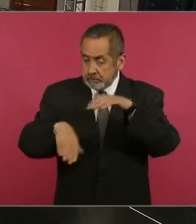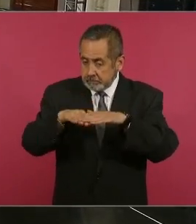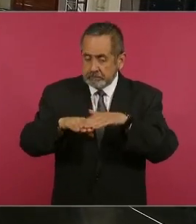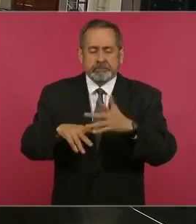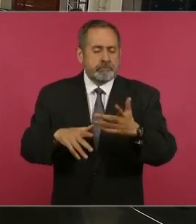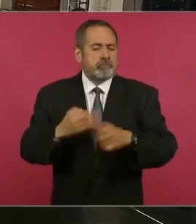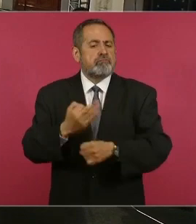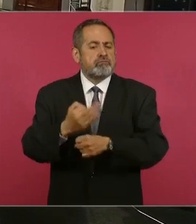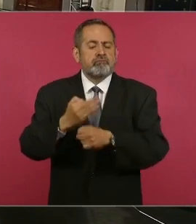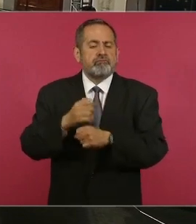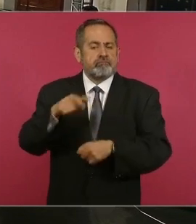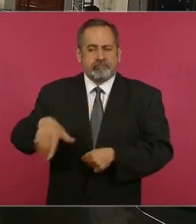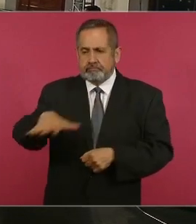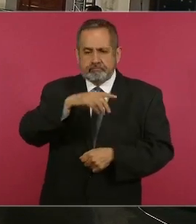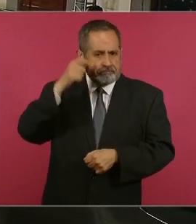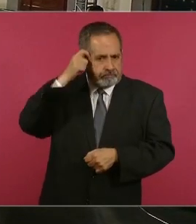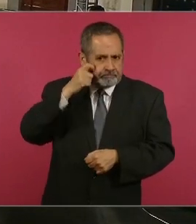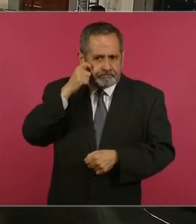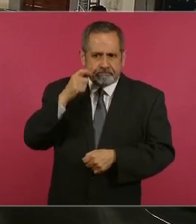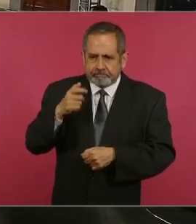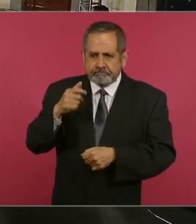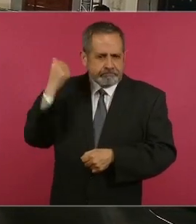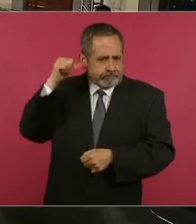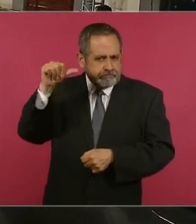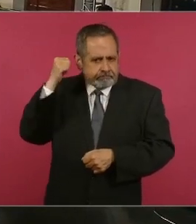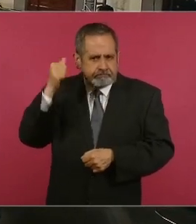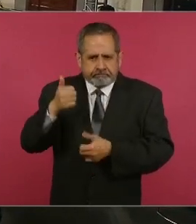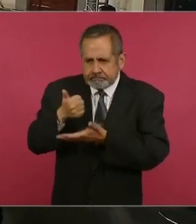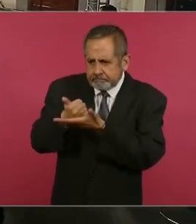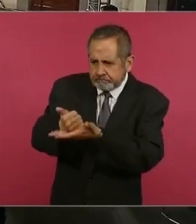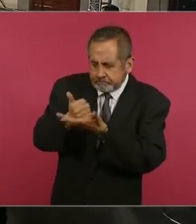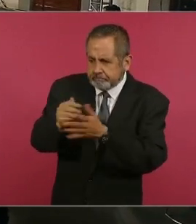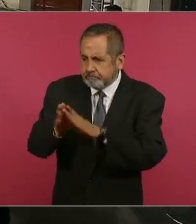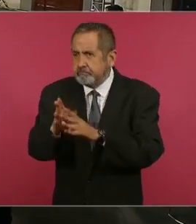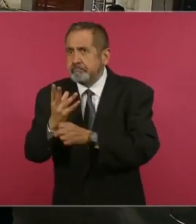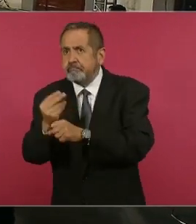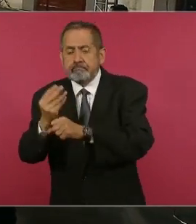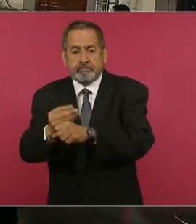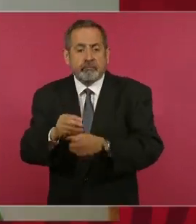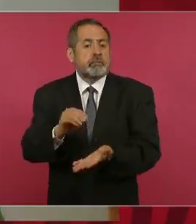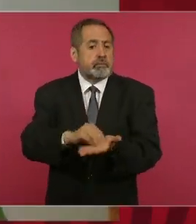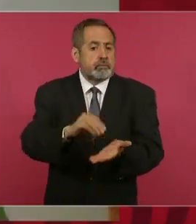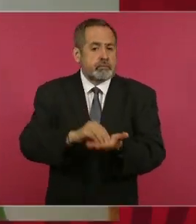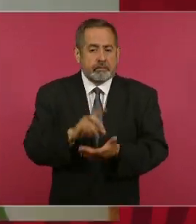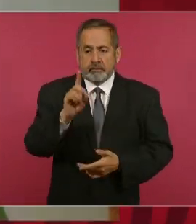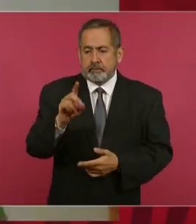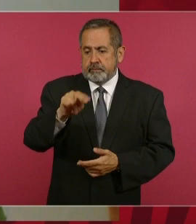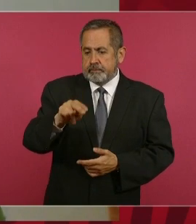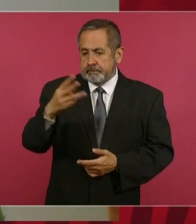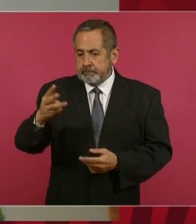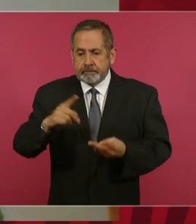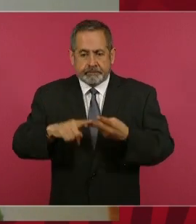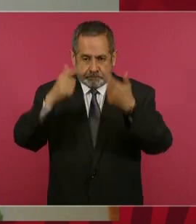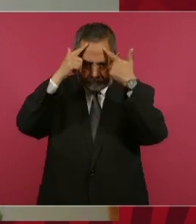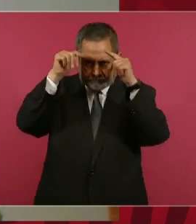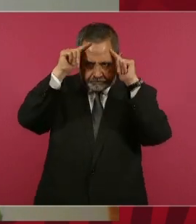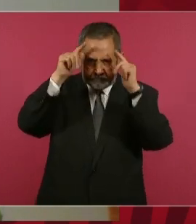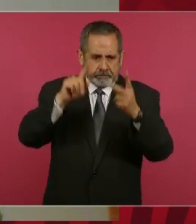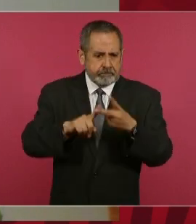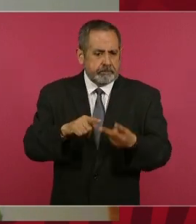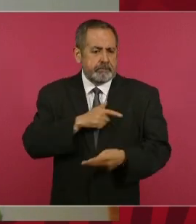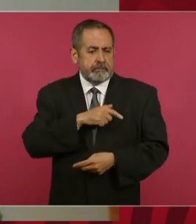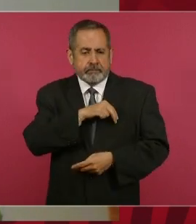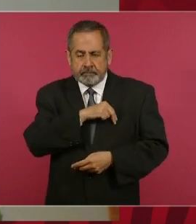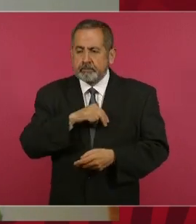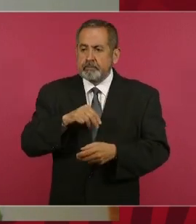de reconstrucción, señor presidente. Continúa desplegado el plan DN3, plan Marina y plan Guardia